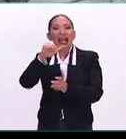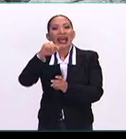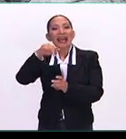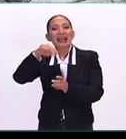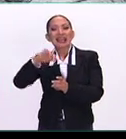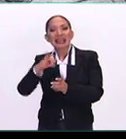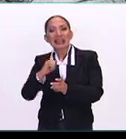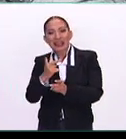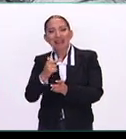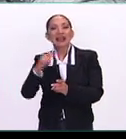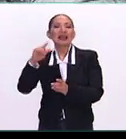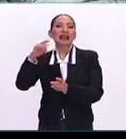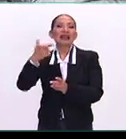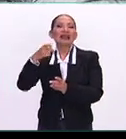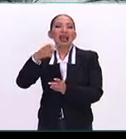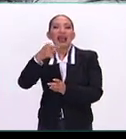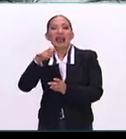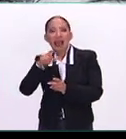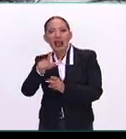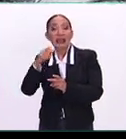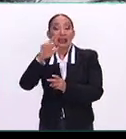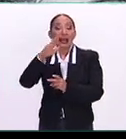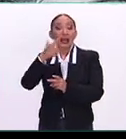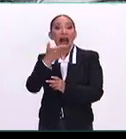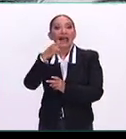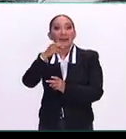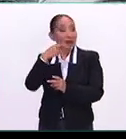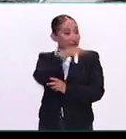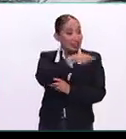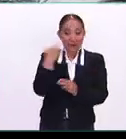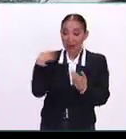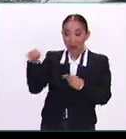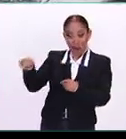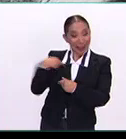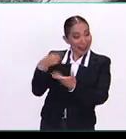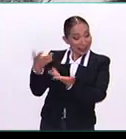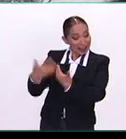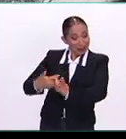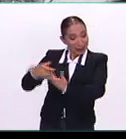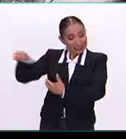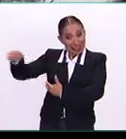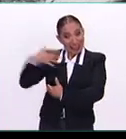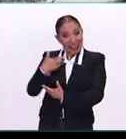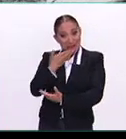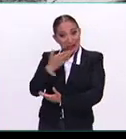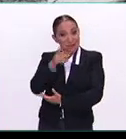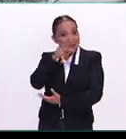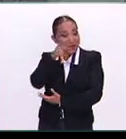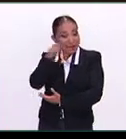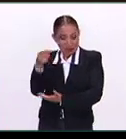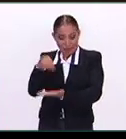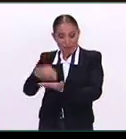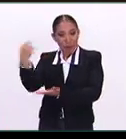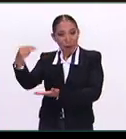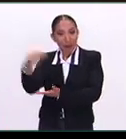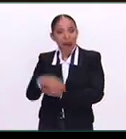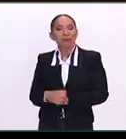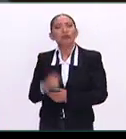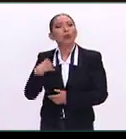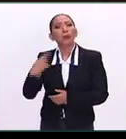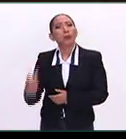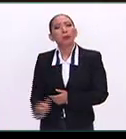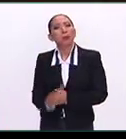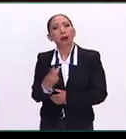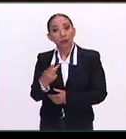de Hegel. Y ahí ponían a Garibay. Yo le decía, mire usted, ¿en qué compañía está usted, padre? Y yo les